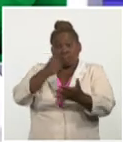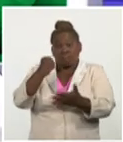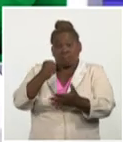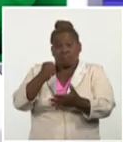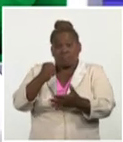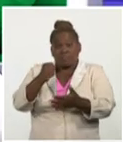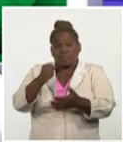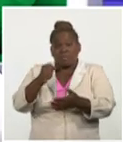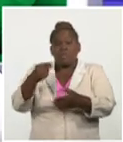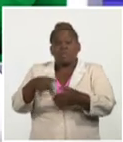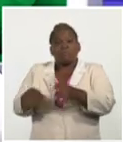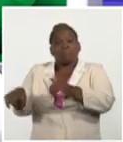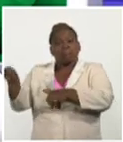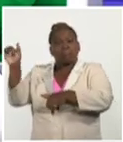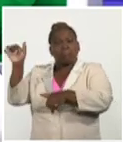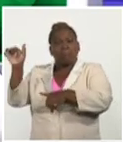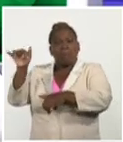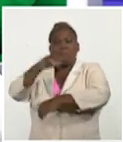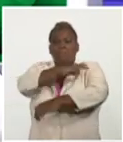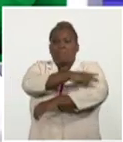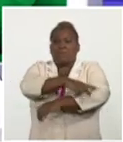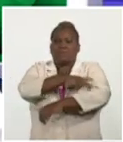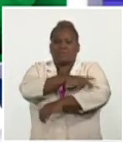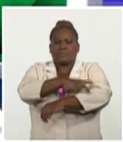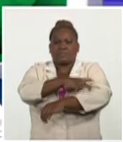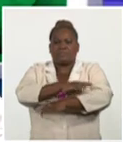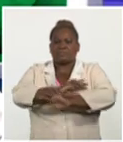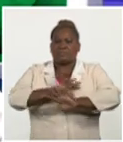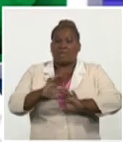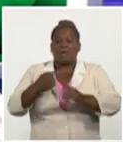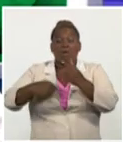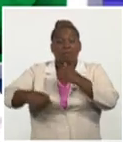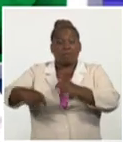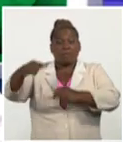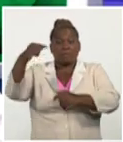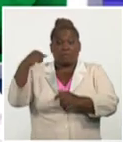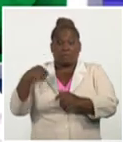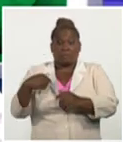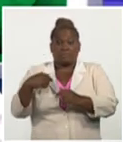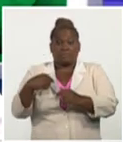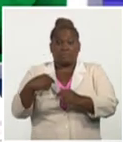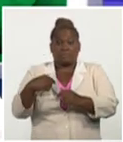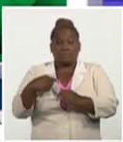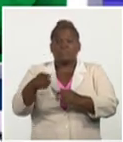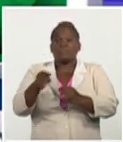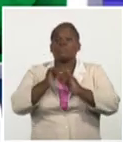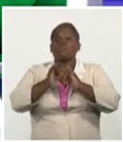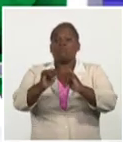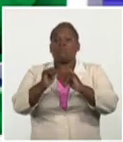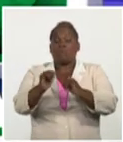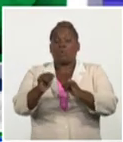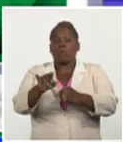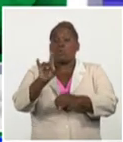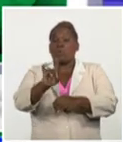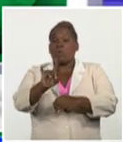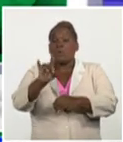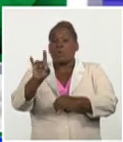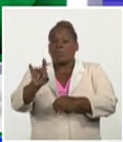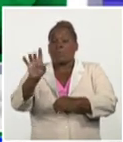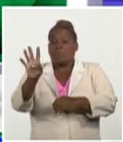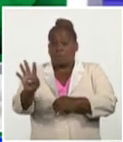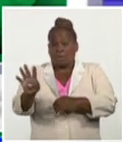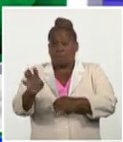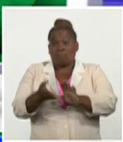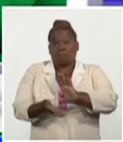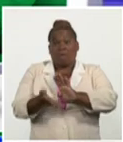países después del diagnóstico, y ayer, aunque se dieron 994 altas,